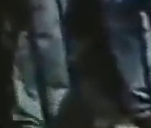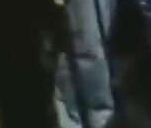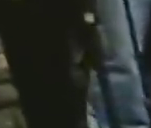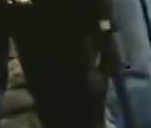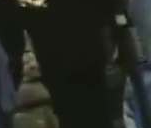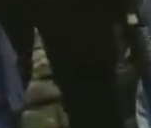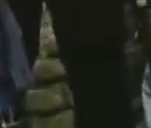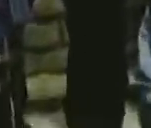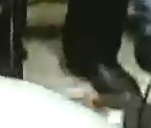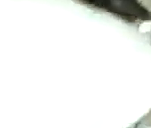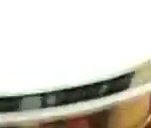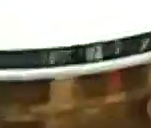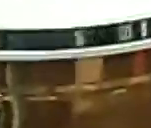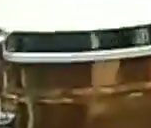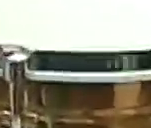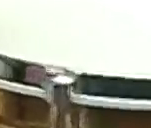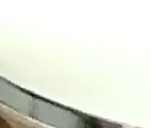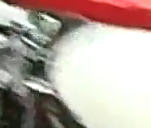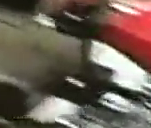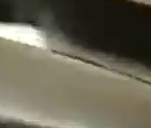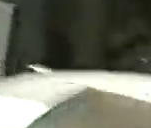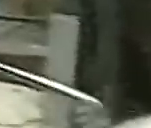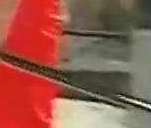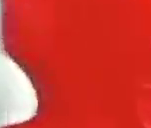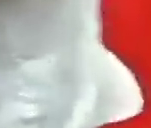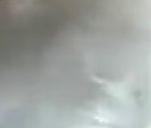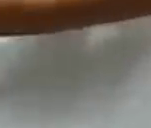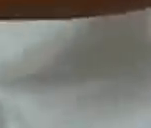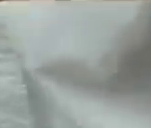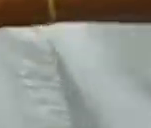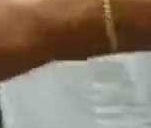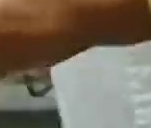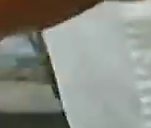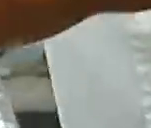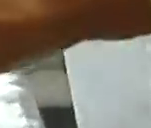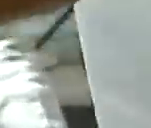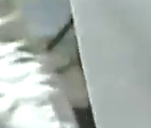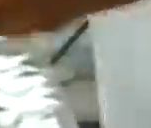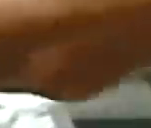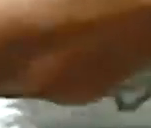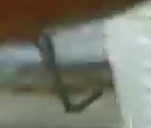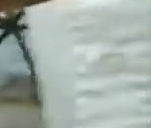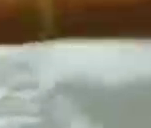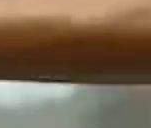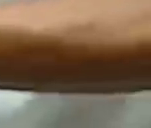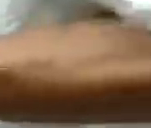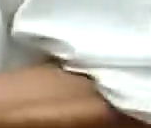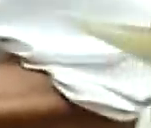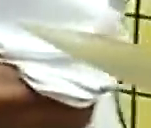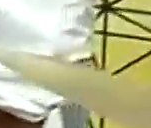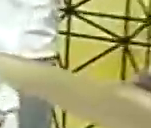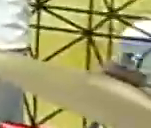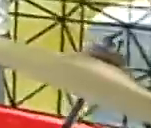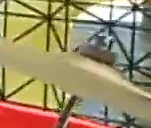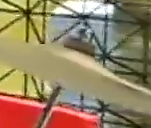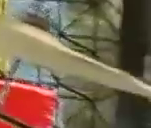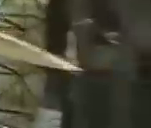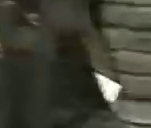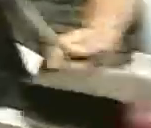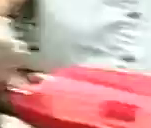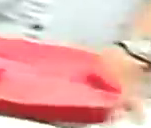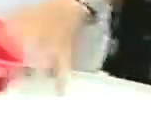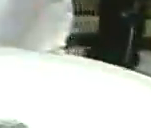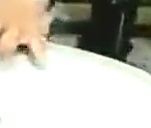observación, área de nebulización, sala de trauma shop, áreas de aislamiento,